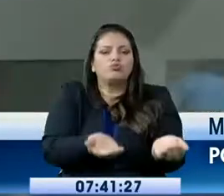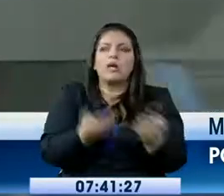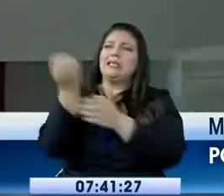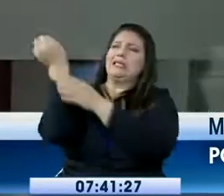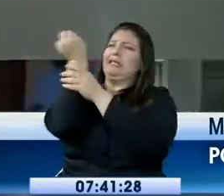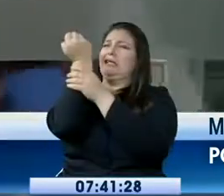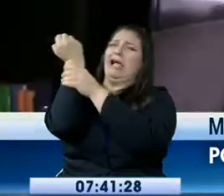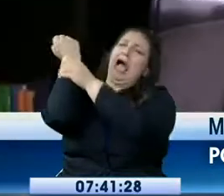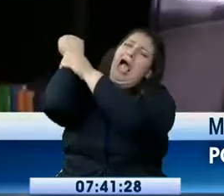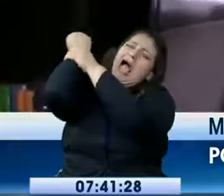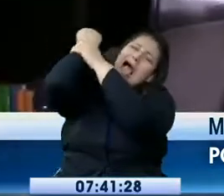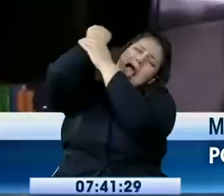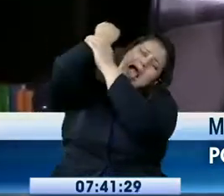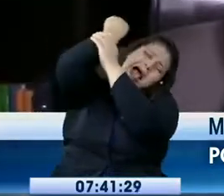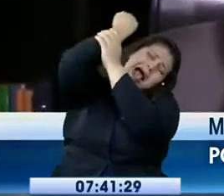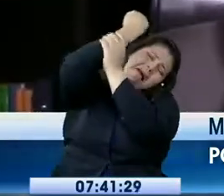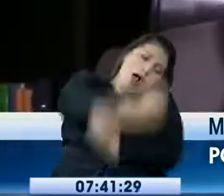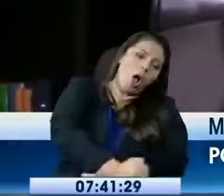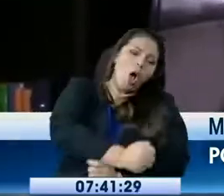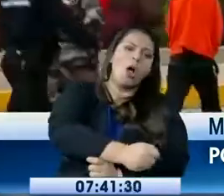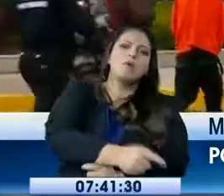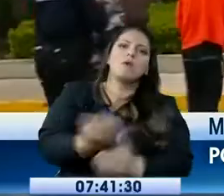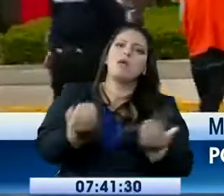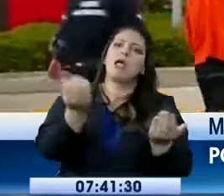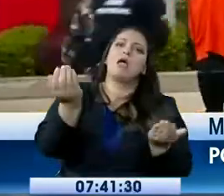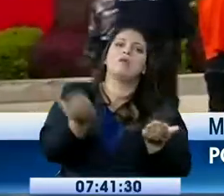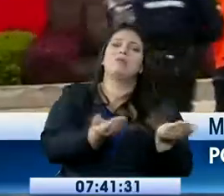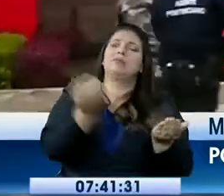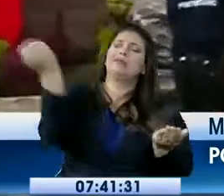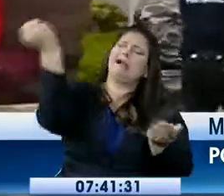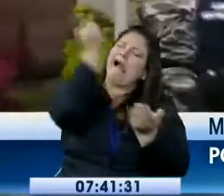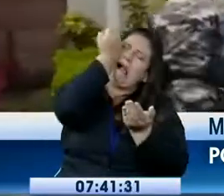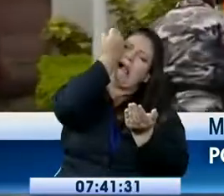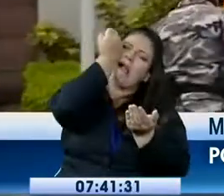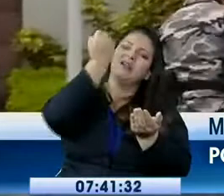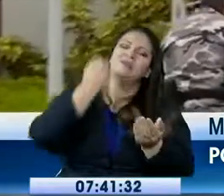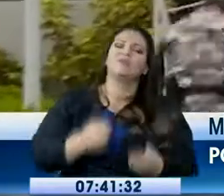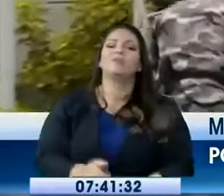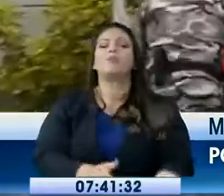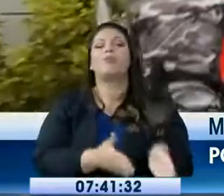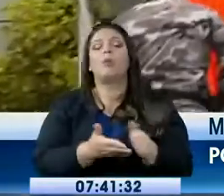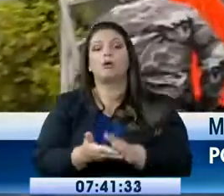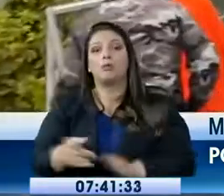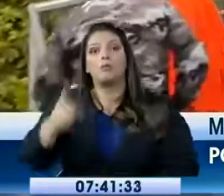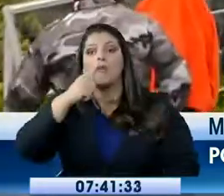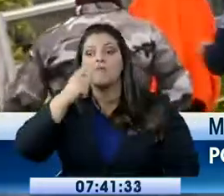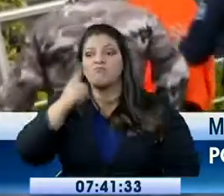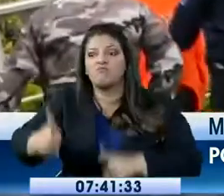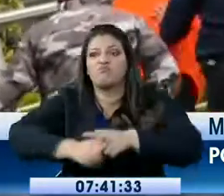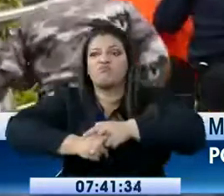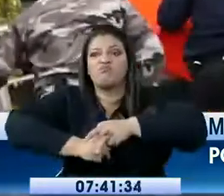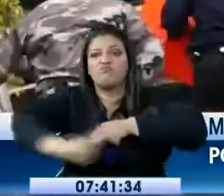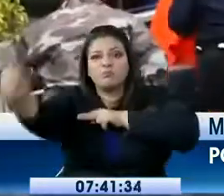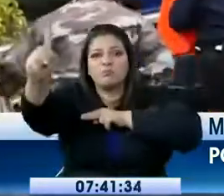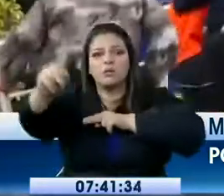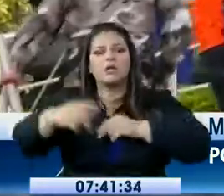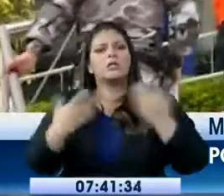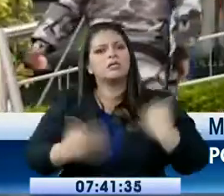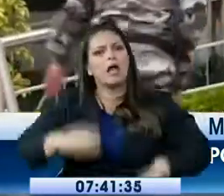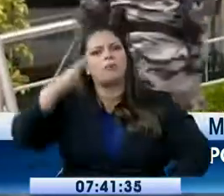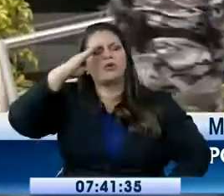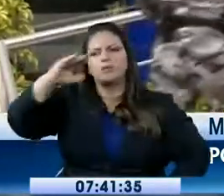hacerse. Y es lo que le produjo la muerte. El irresponsable progenitor huyó, pero fue capturado luego de pocas horas por la